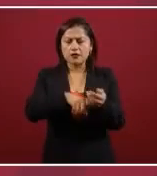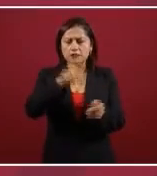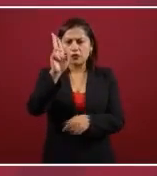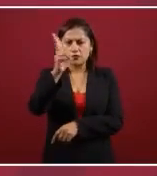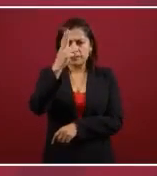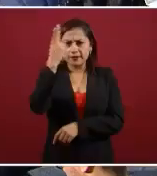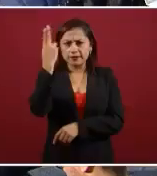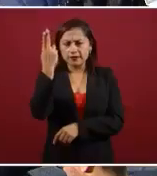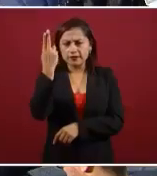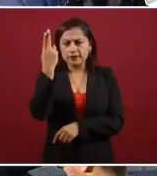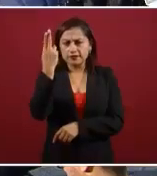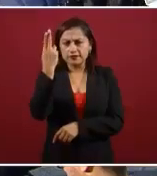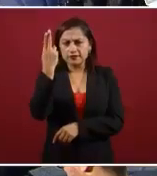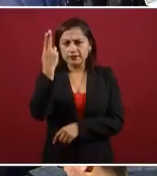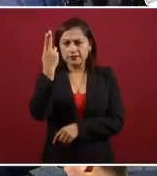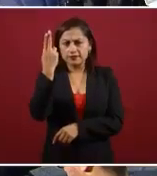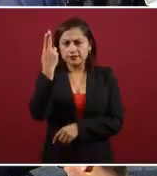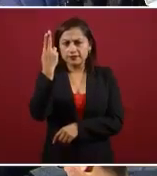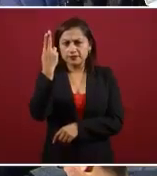para